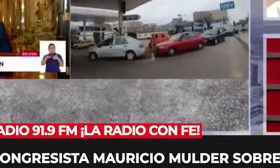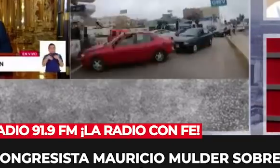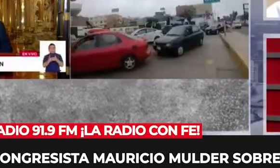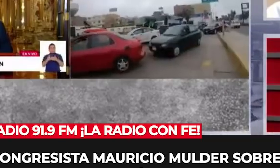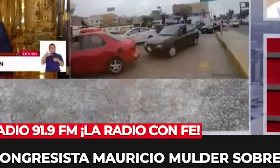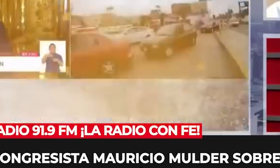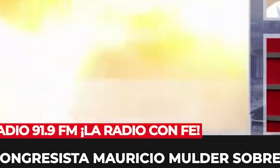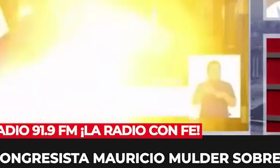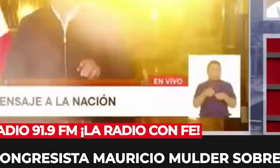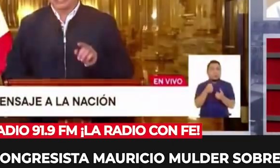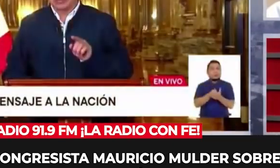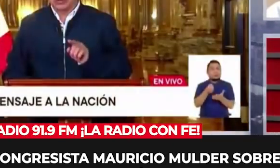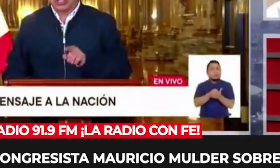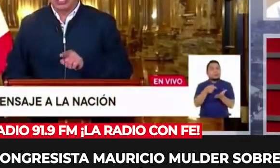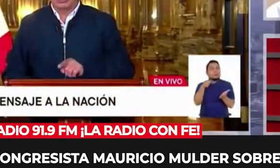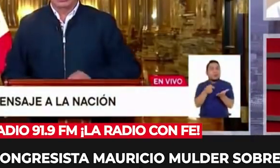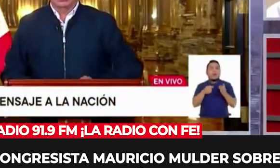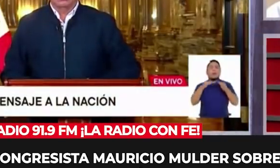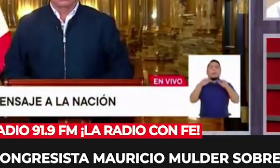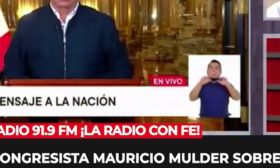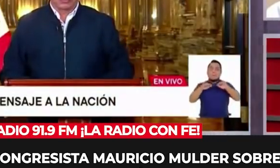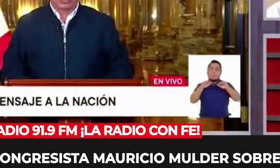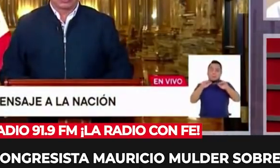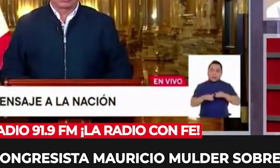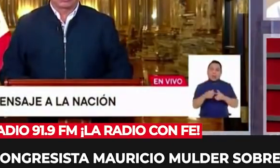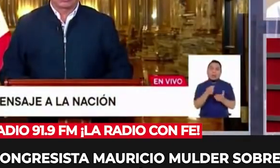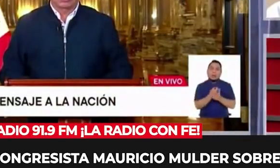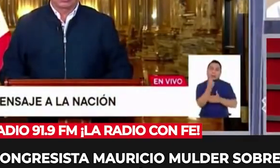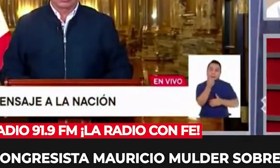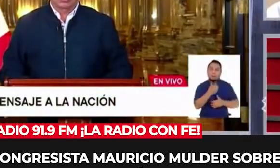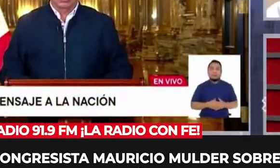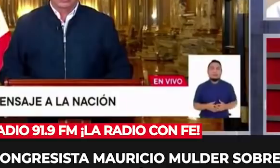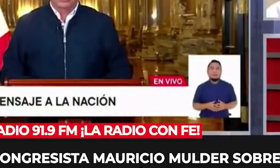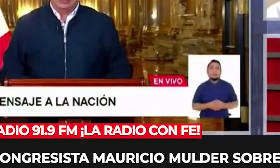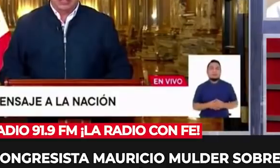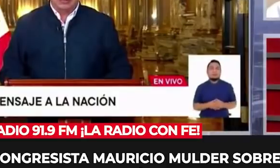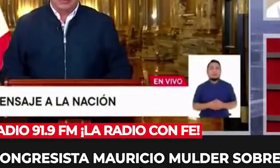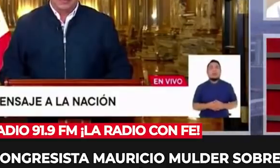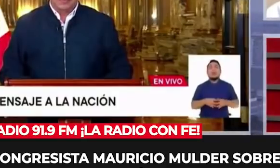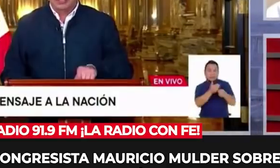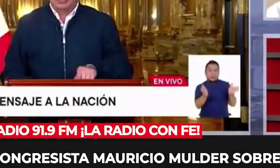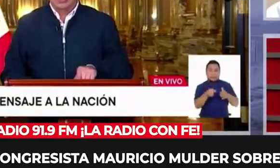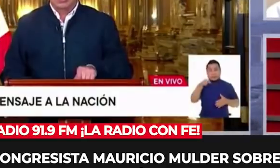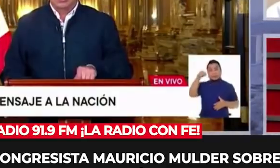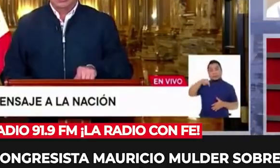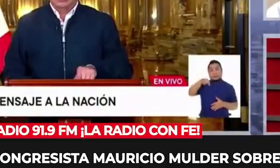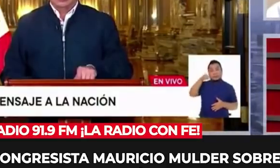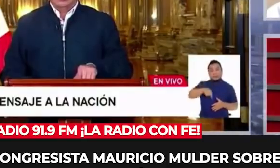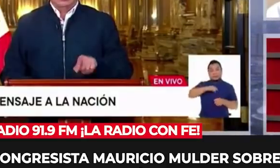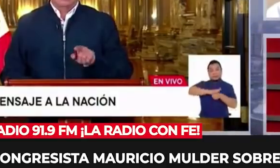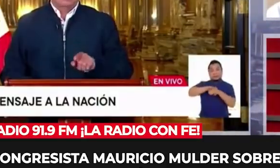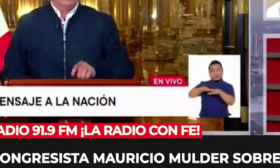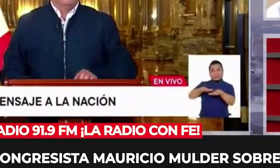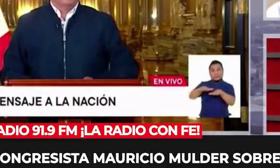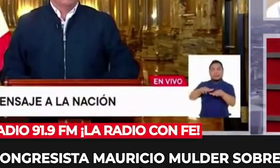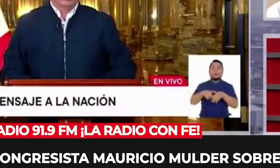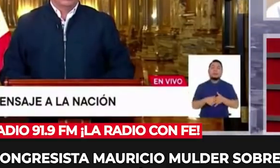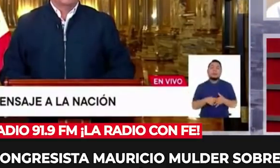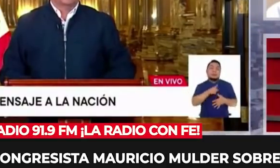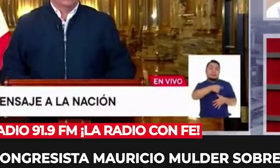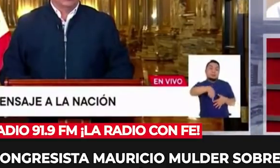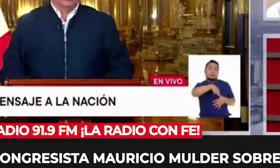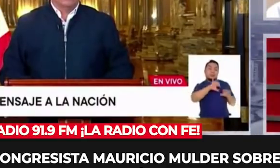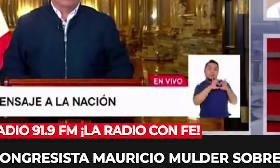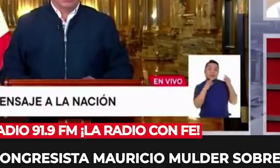a ti mismo. Es decir, si lo que ha escrito el señor Franke lo van a llevar a la realidad, eso se llama clientelismo político,